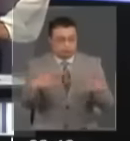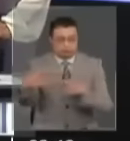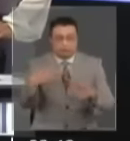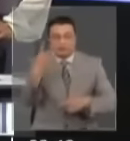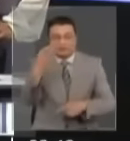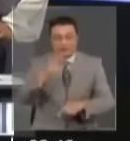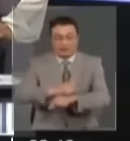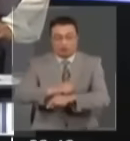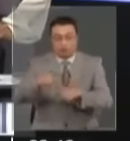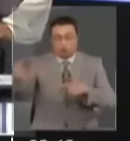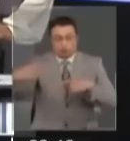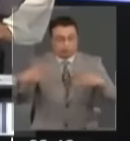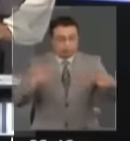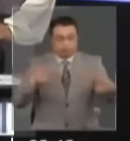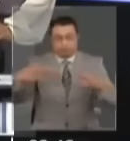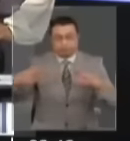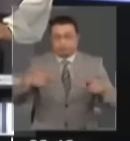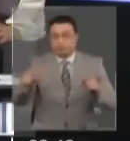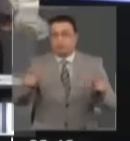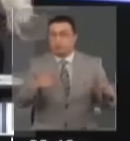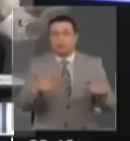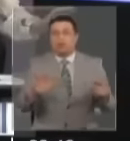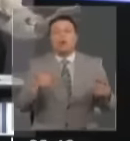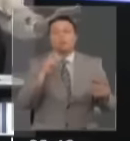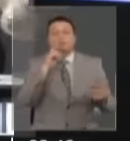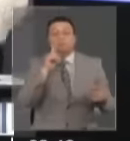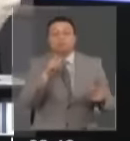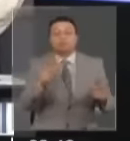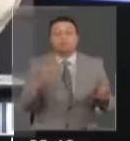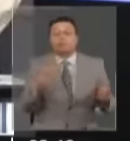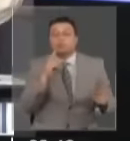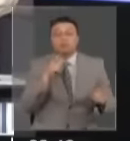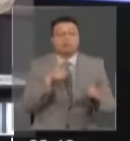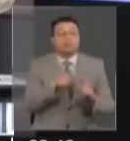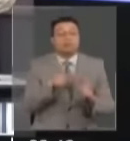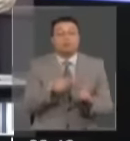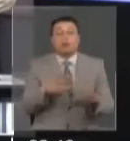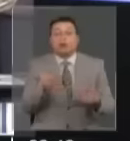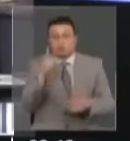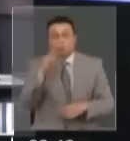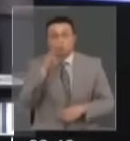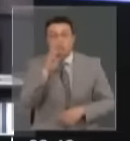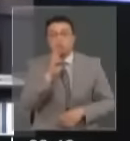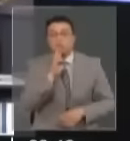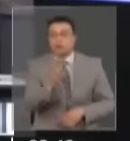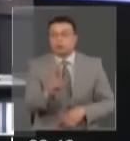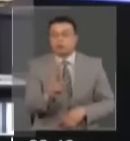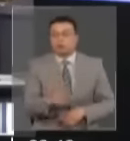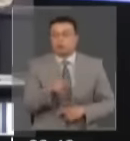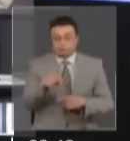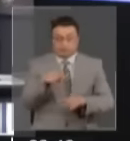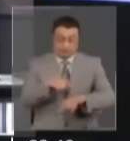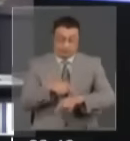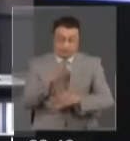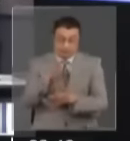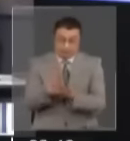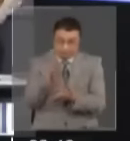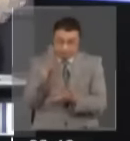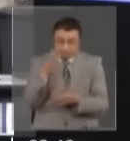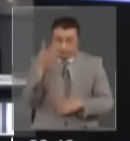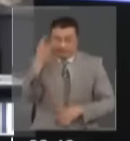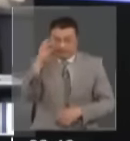cada uno de ustedes interpele a el compañero, digamos, que considere adecuado, y hay un minuto para responder. Vamos a ser súper estrictos en el tiempo, entonces les repetimos,